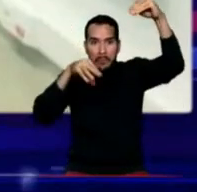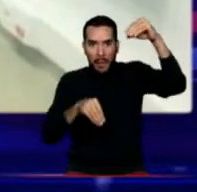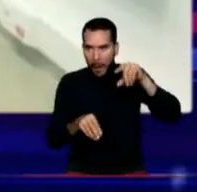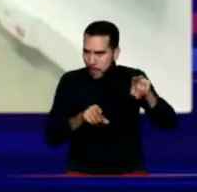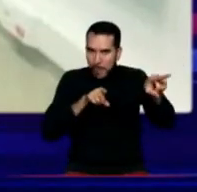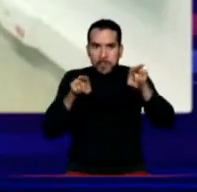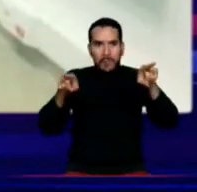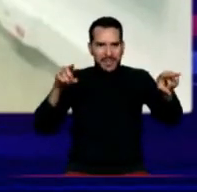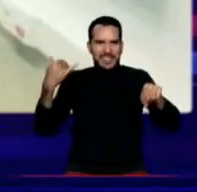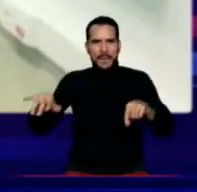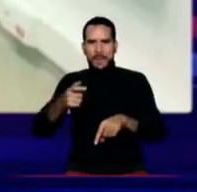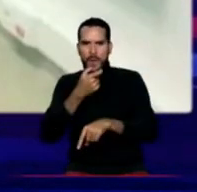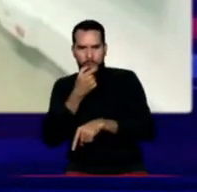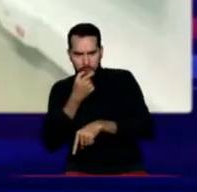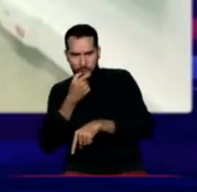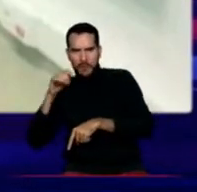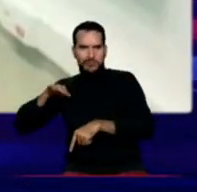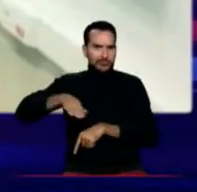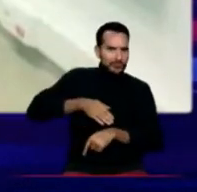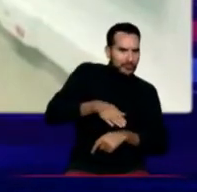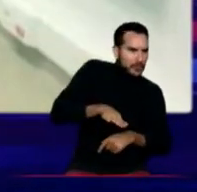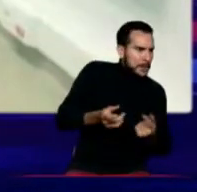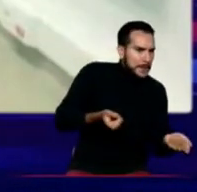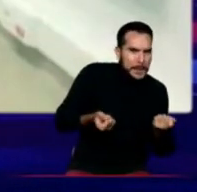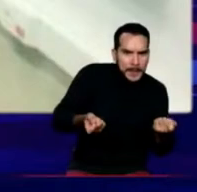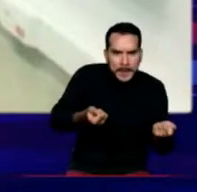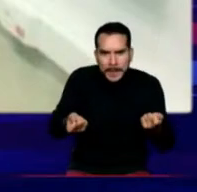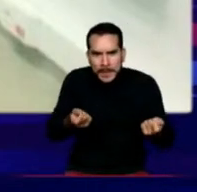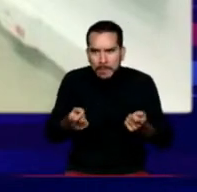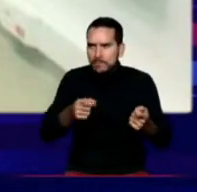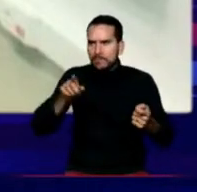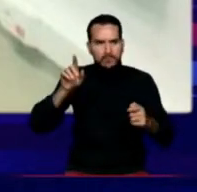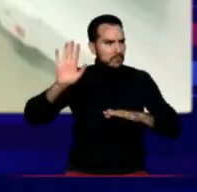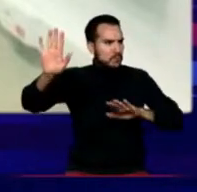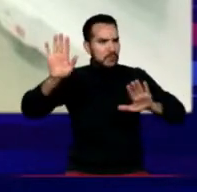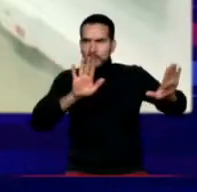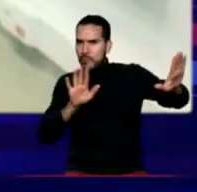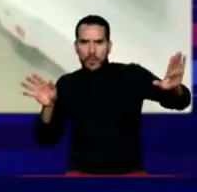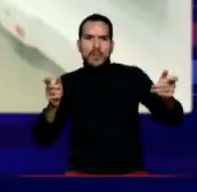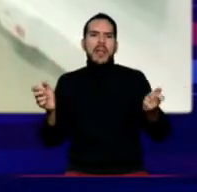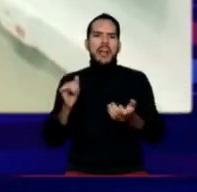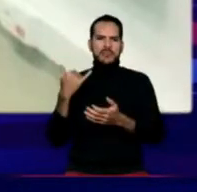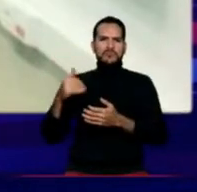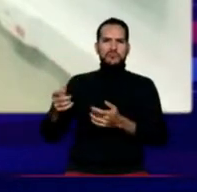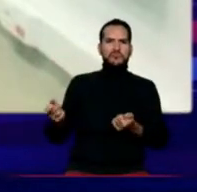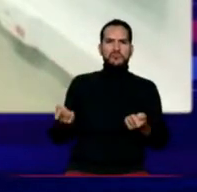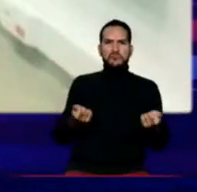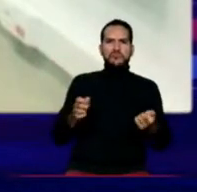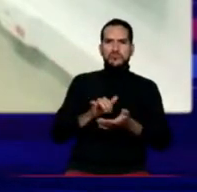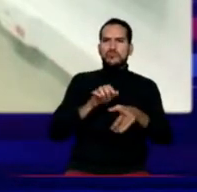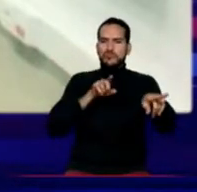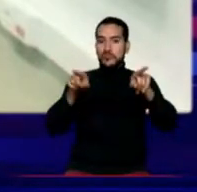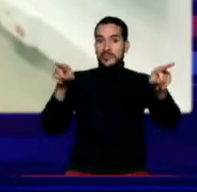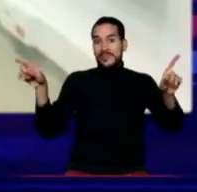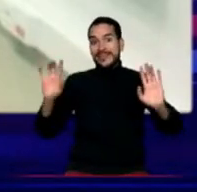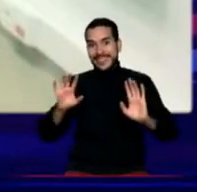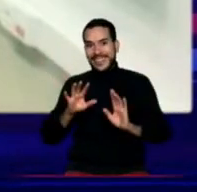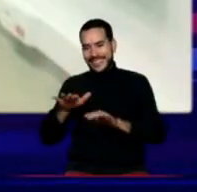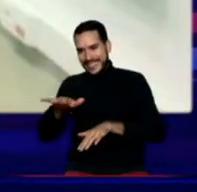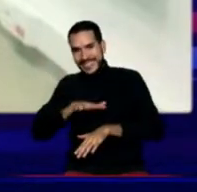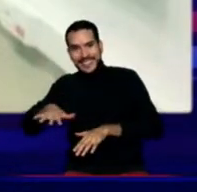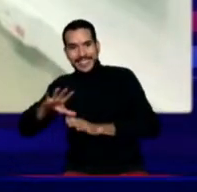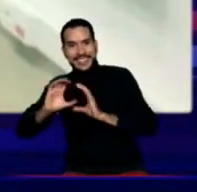de la ciudad regulando. Asimismo, damos agradecimiento por la intervención inmediata de las empresas municipales y del área técnica de la Secretaría de